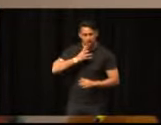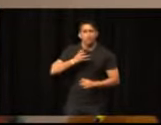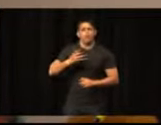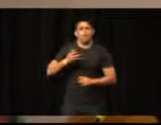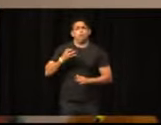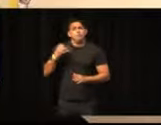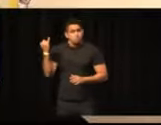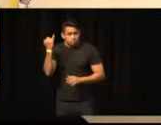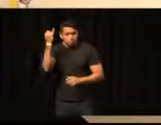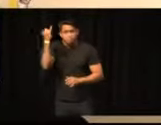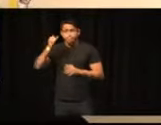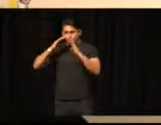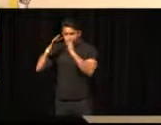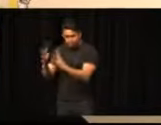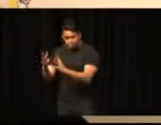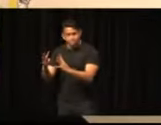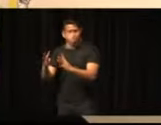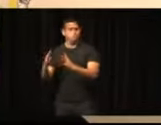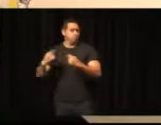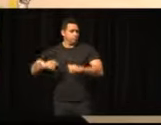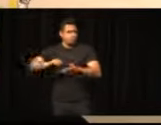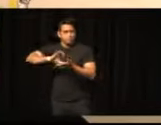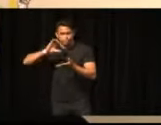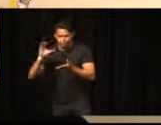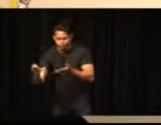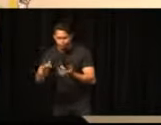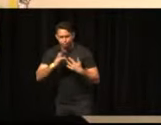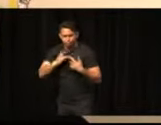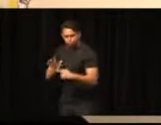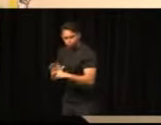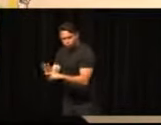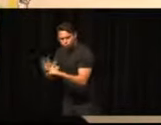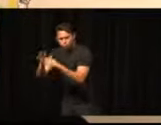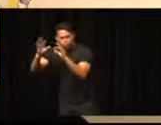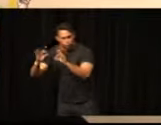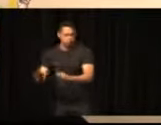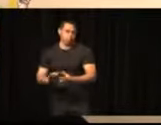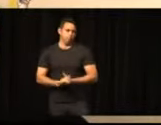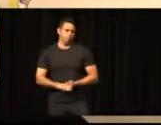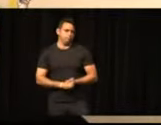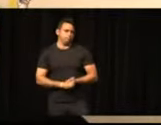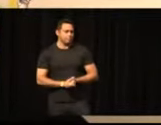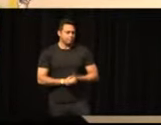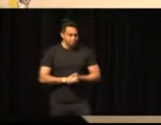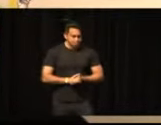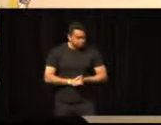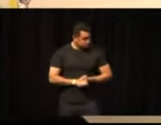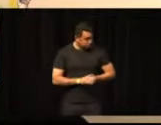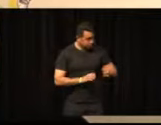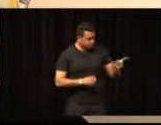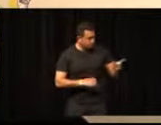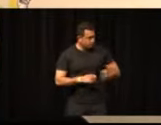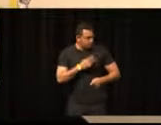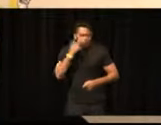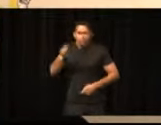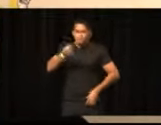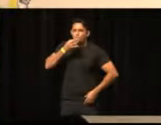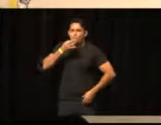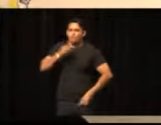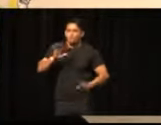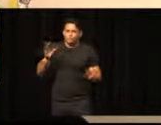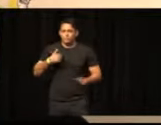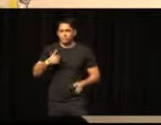serio y que requiere mucha atención, inversión y dedicación. Yo voy a hablar de otro tipo de voluntarios, pero